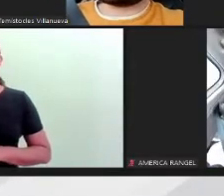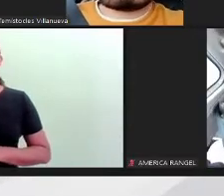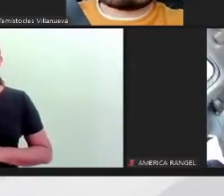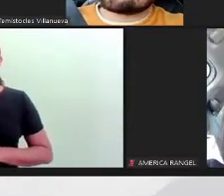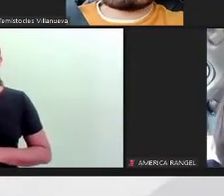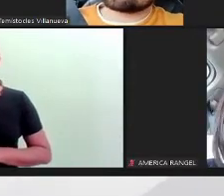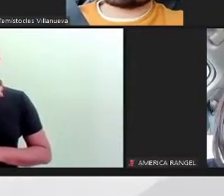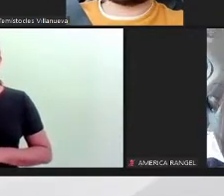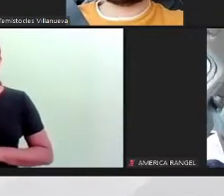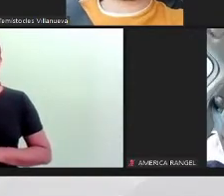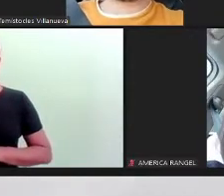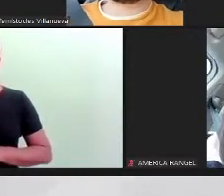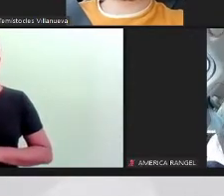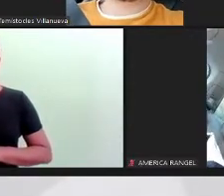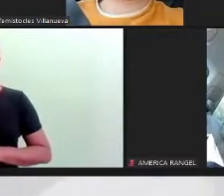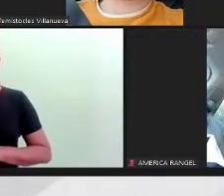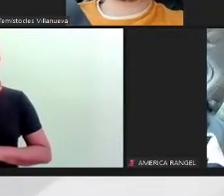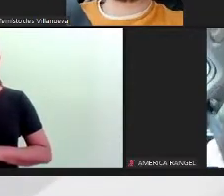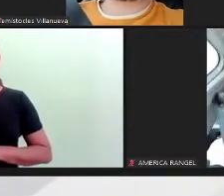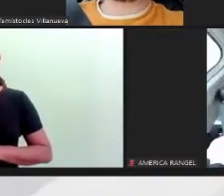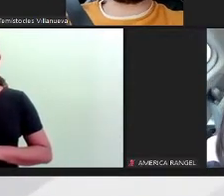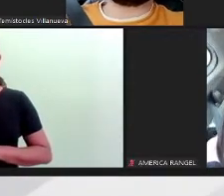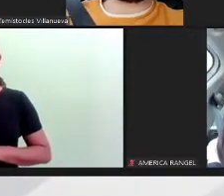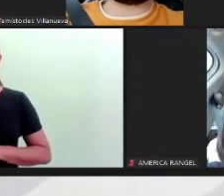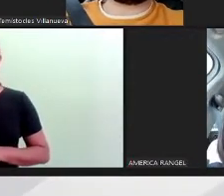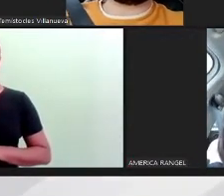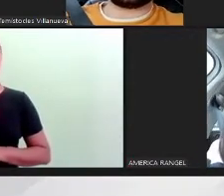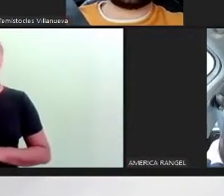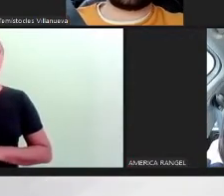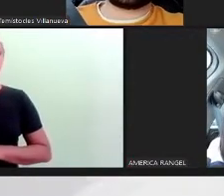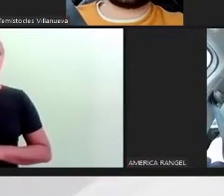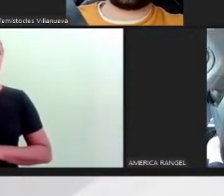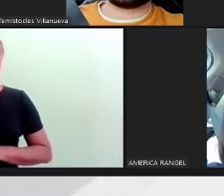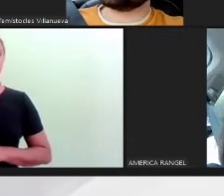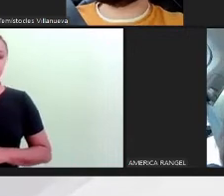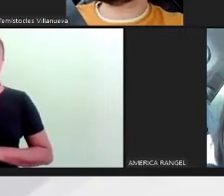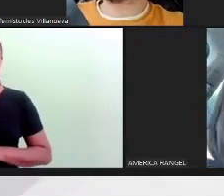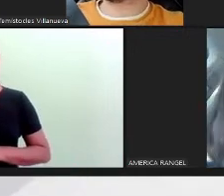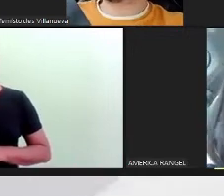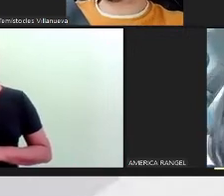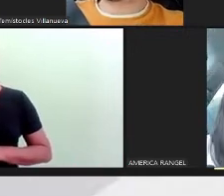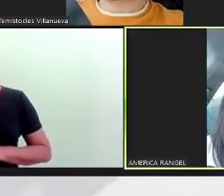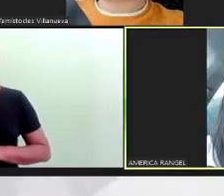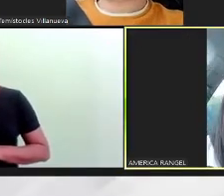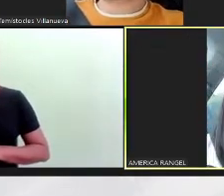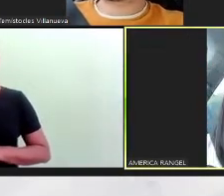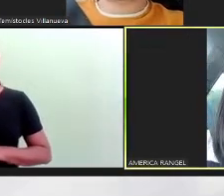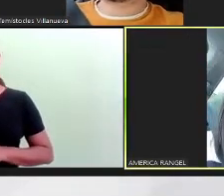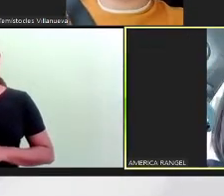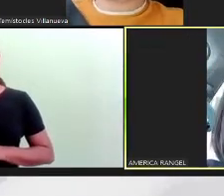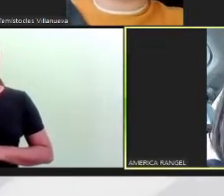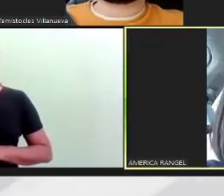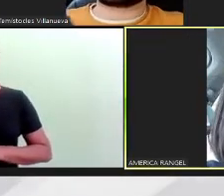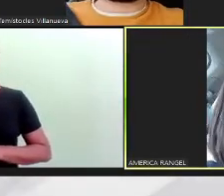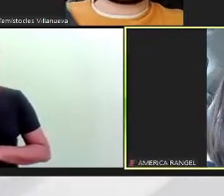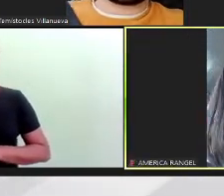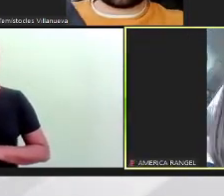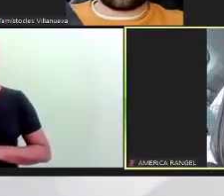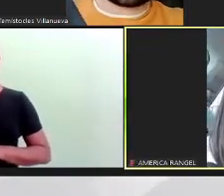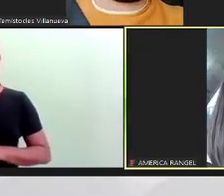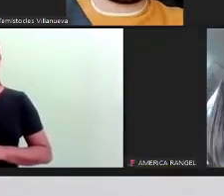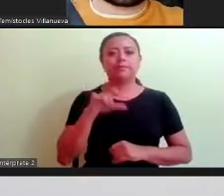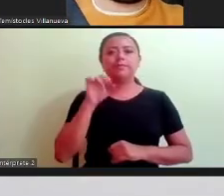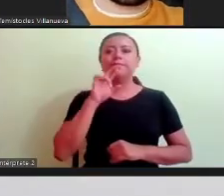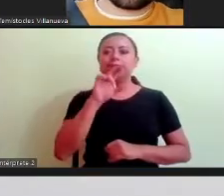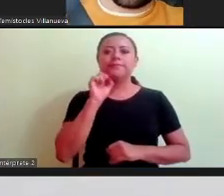Llaguno Patricia, a favor. Diputada América Alejandra Rangel Lorenzana. América Rangel, a favor. La de la